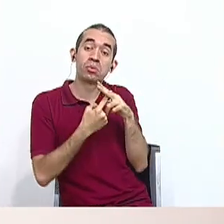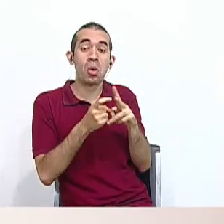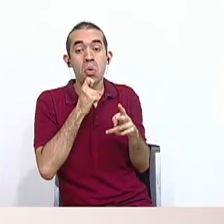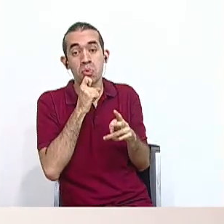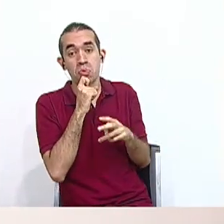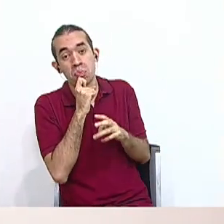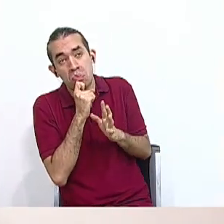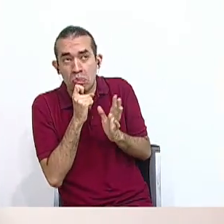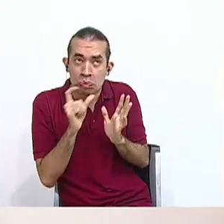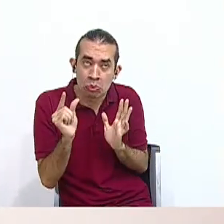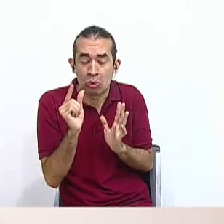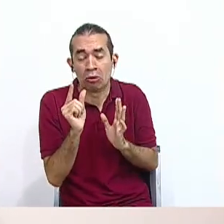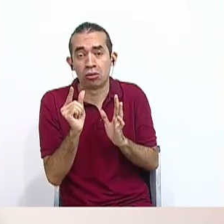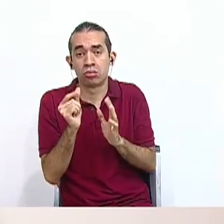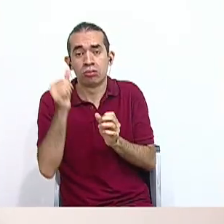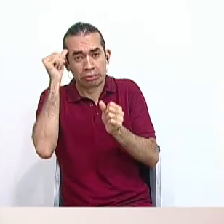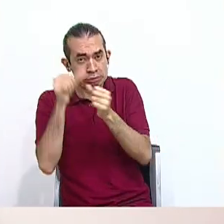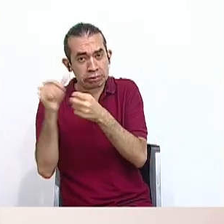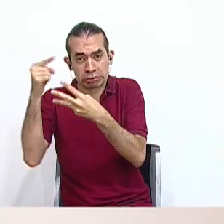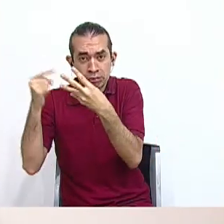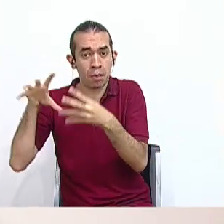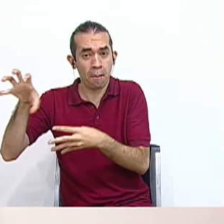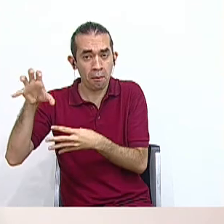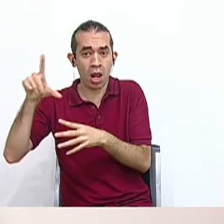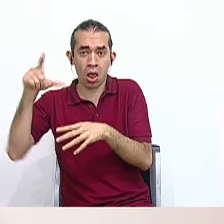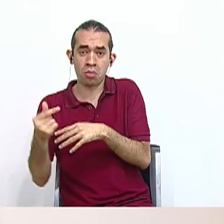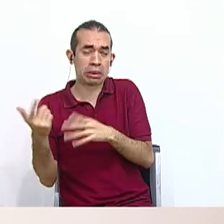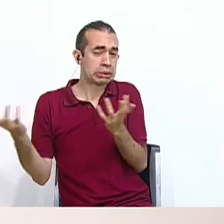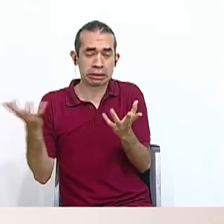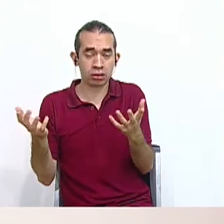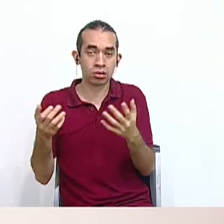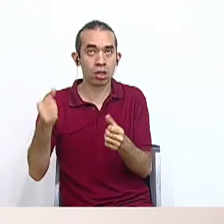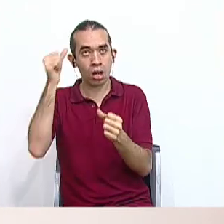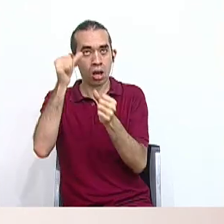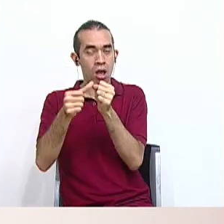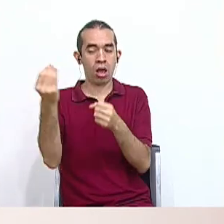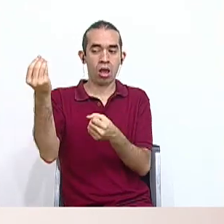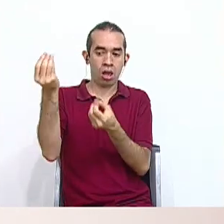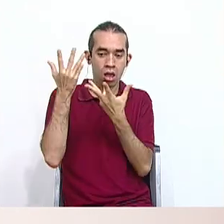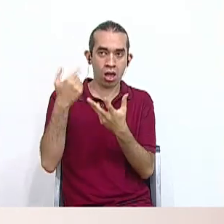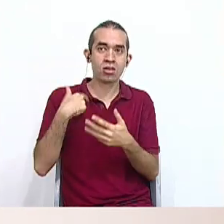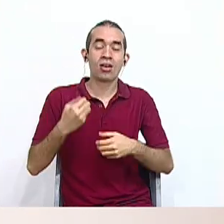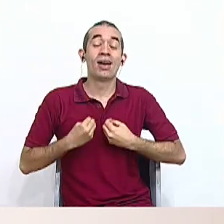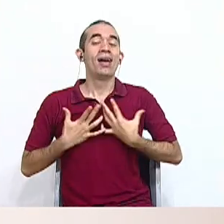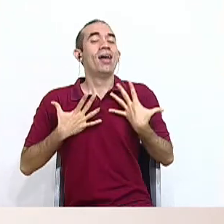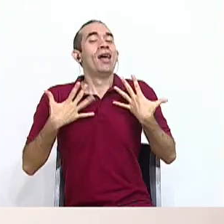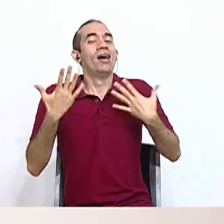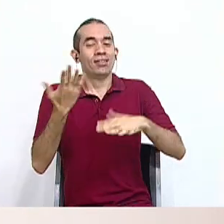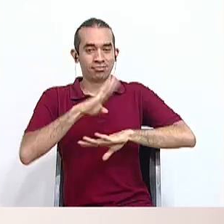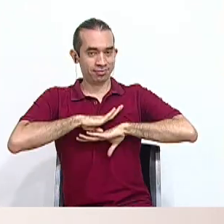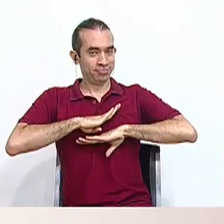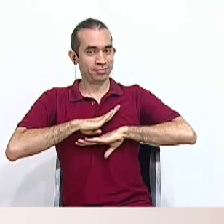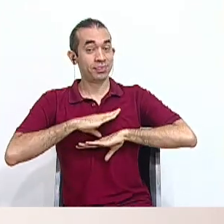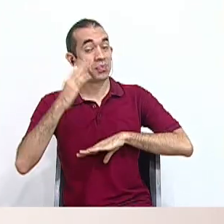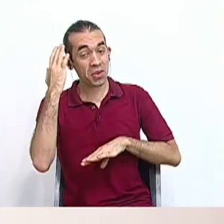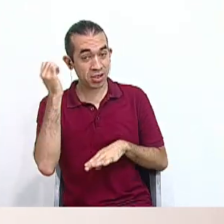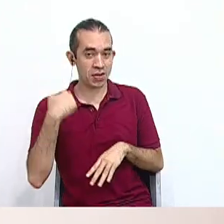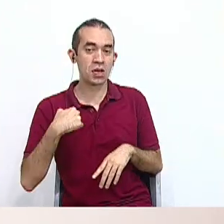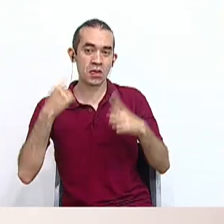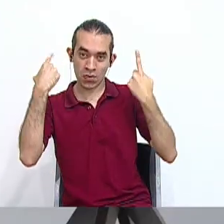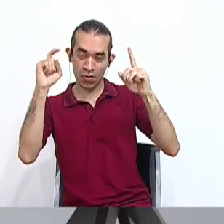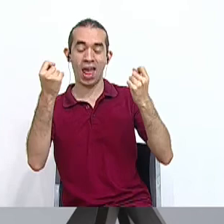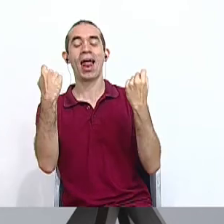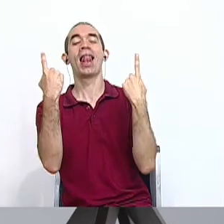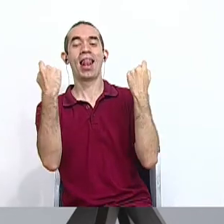porque no recordaba las propiedades de los logaritmos, pero cuando usted las recordó, experimenté una gran satisfacción porque pude entenderlo